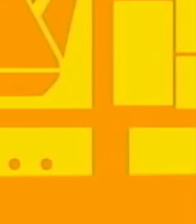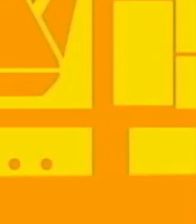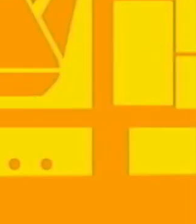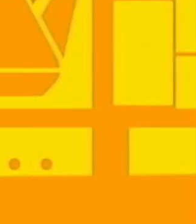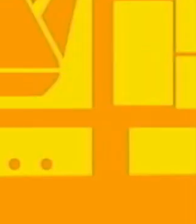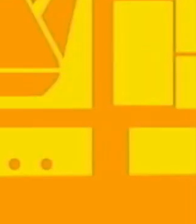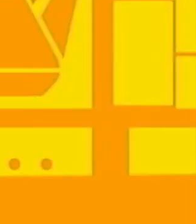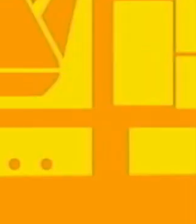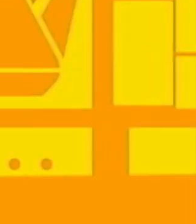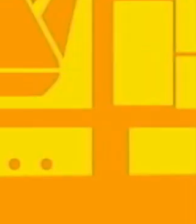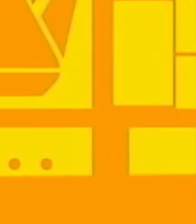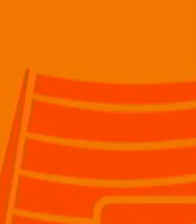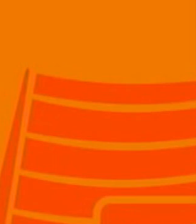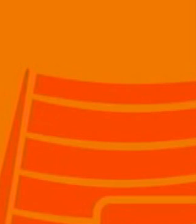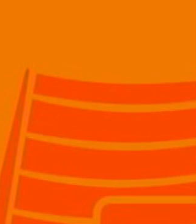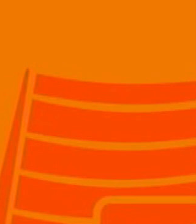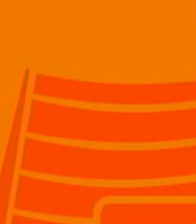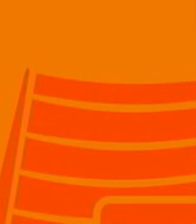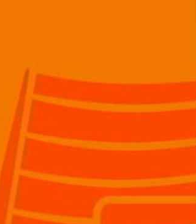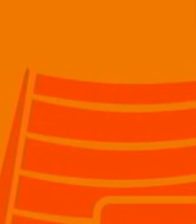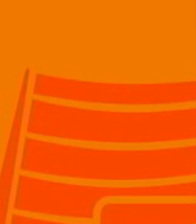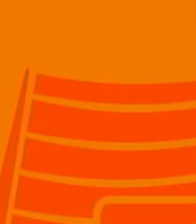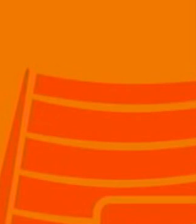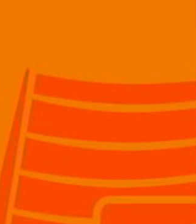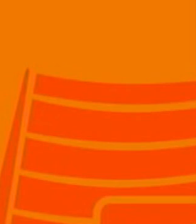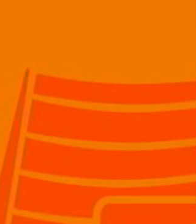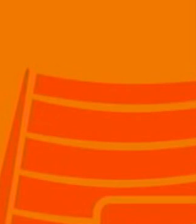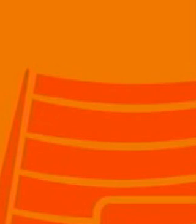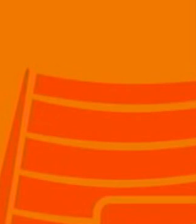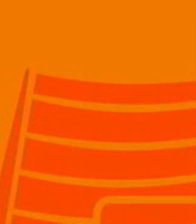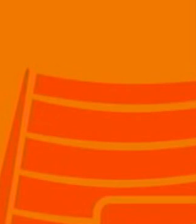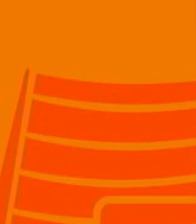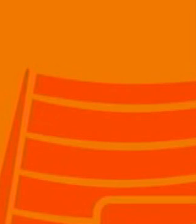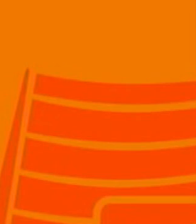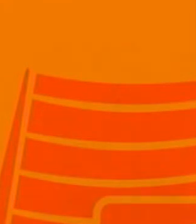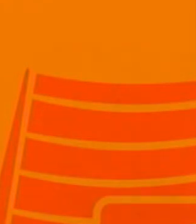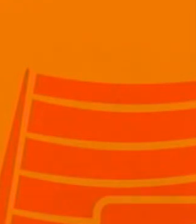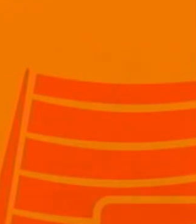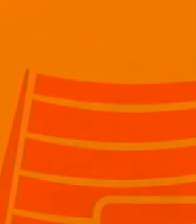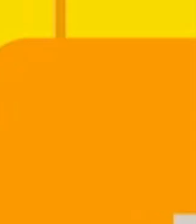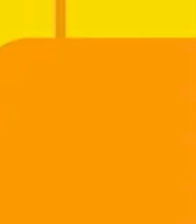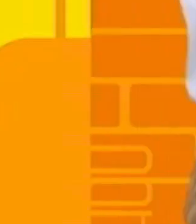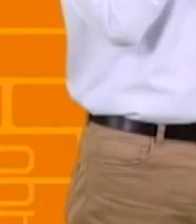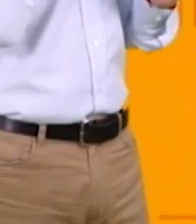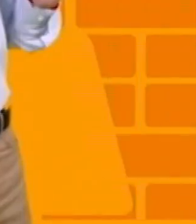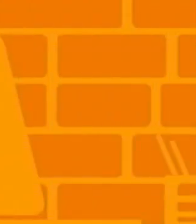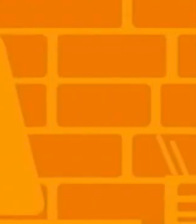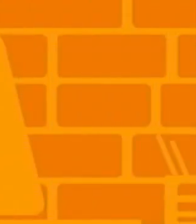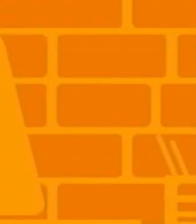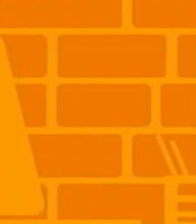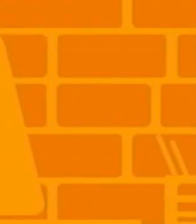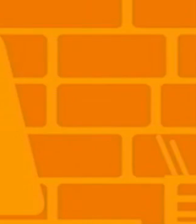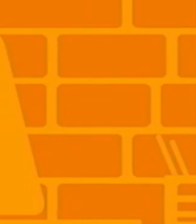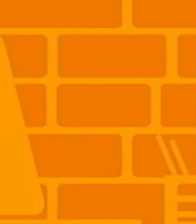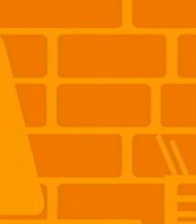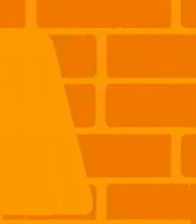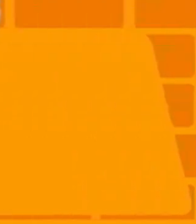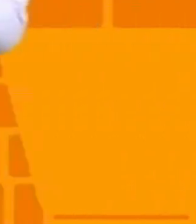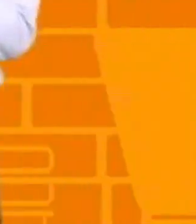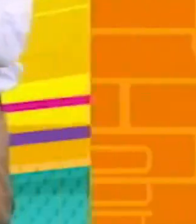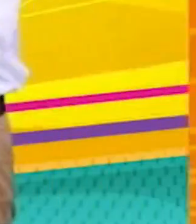bello. Costa Rica, Costa Rica, Costa